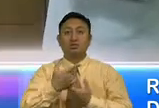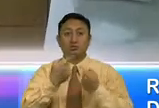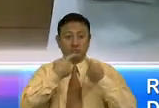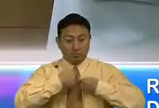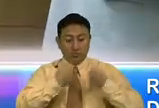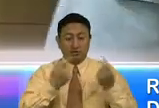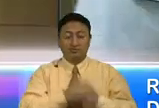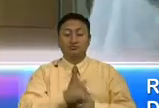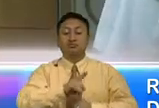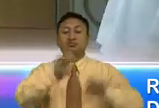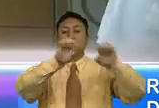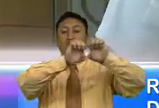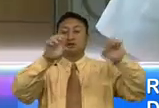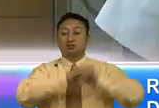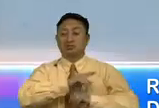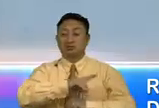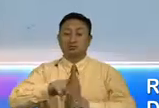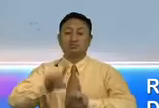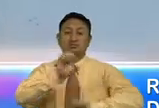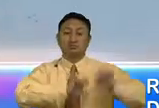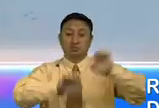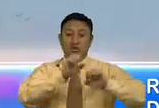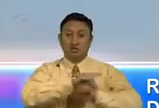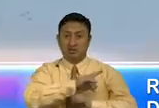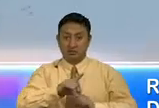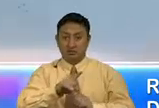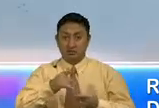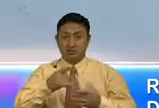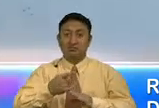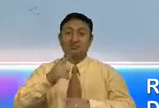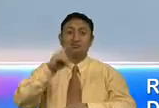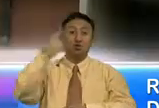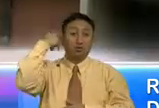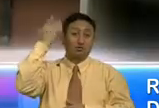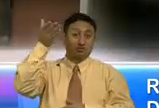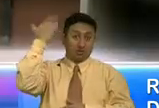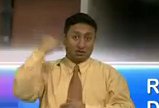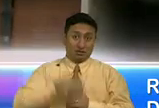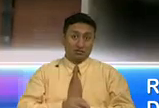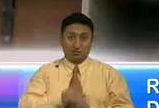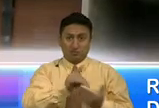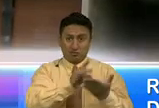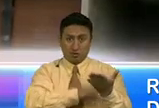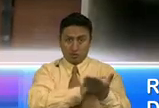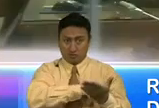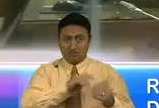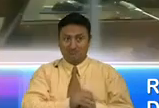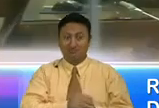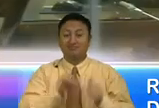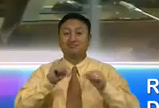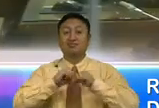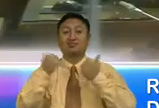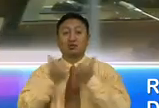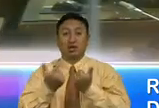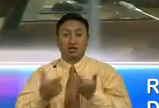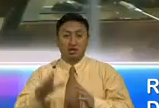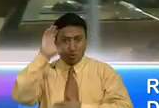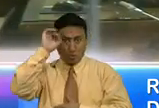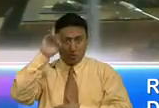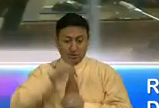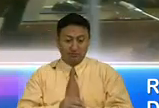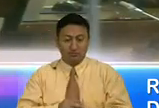empresas que auditaron los contratos de las obras emblemáticas del anterior gobierno, en la asamblea hay reacciones. Desde el correísmo se afirma que el